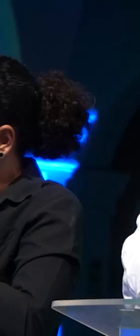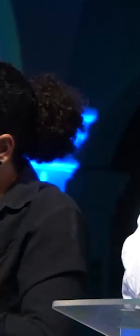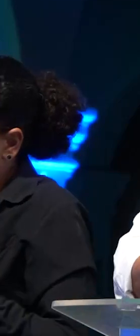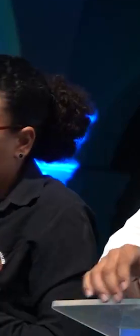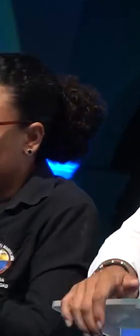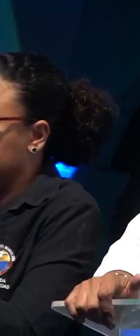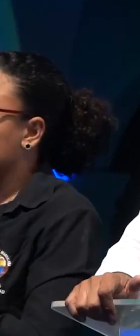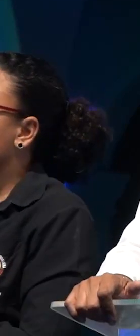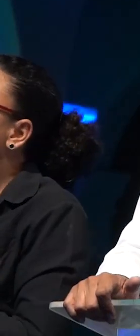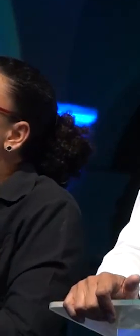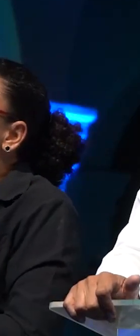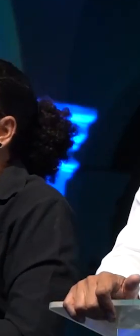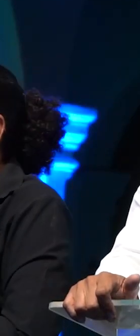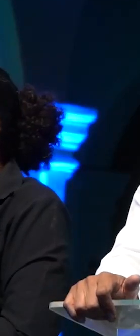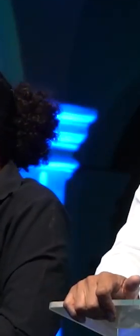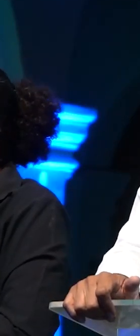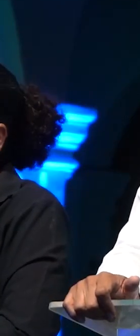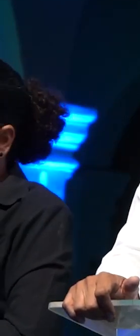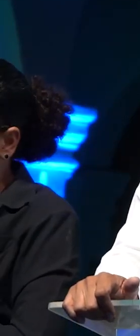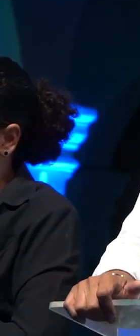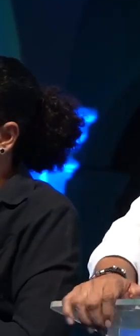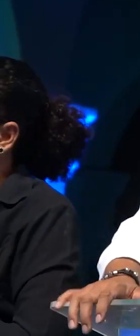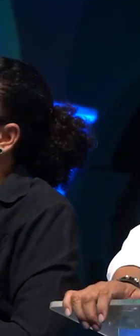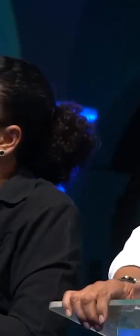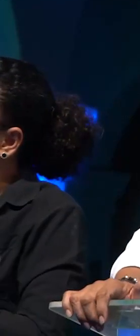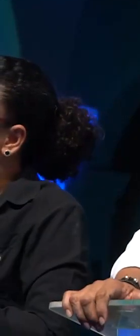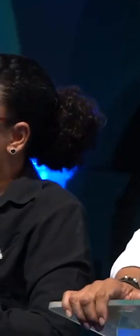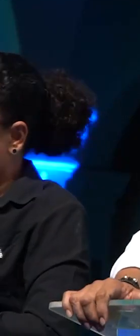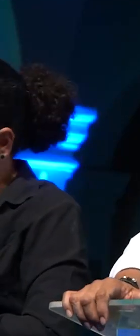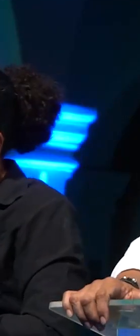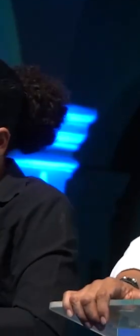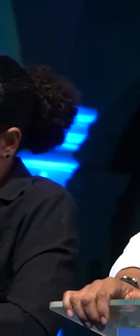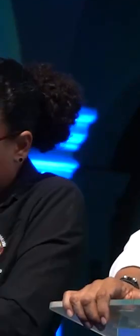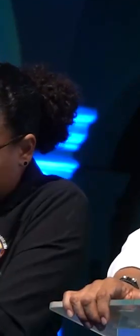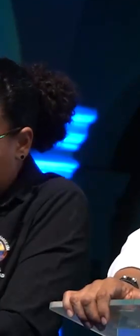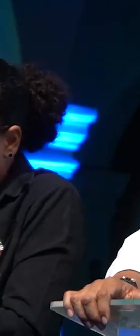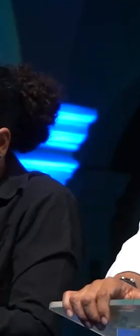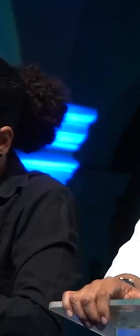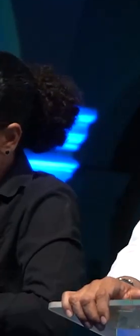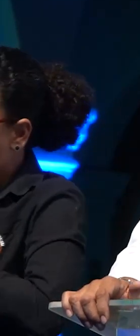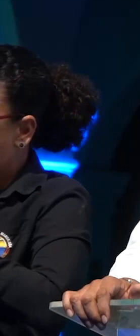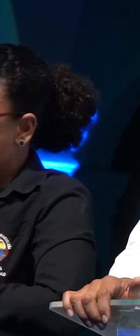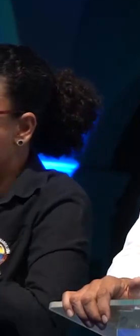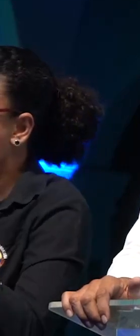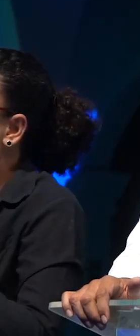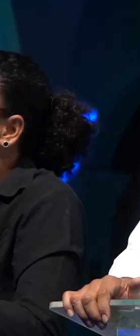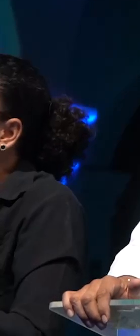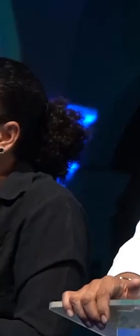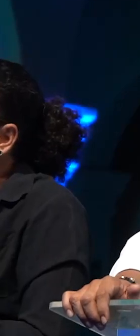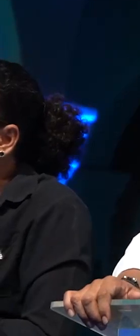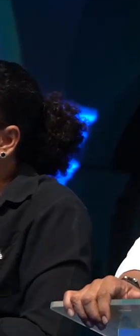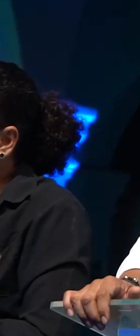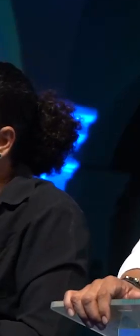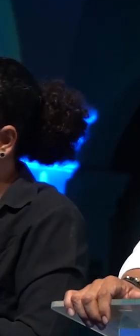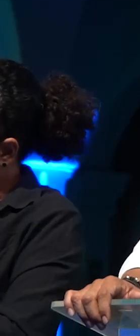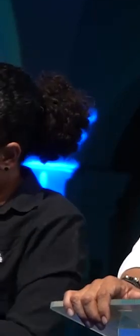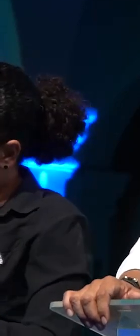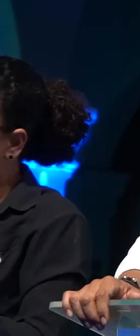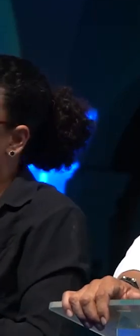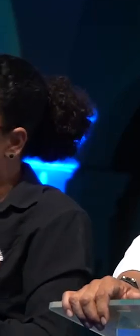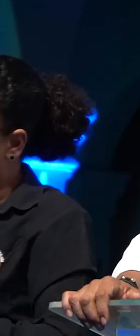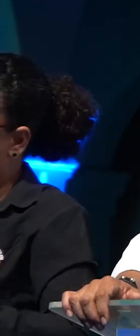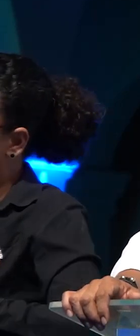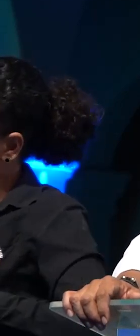queremos hablar en español porque no podemos transmitir los sentimientos y la emoción de lo que significa estar en esta universidad, porque elegimos estar en